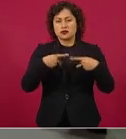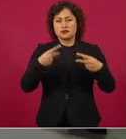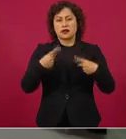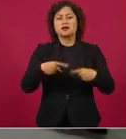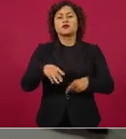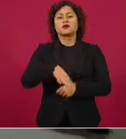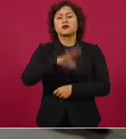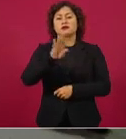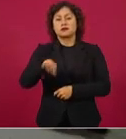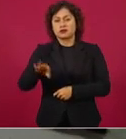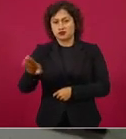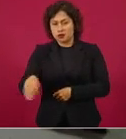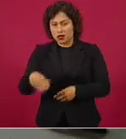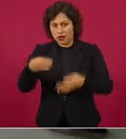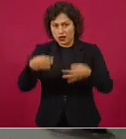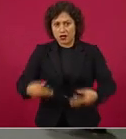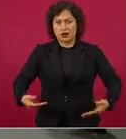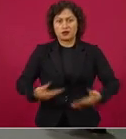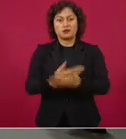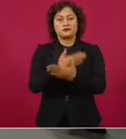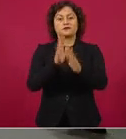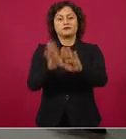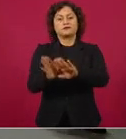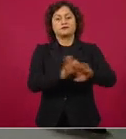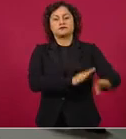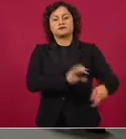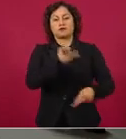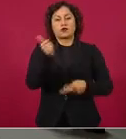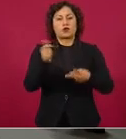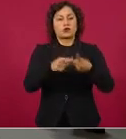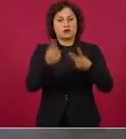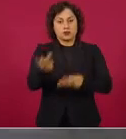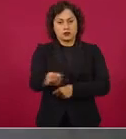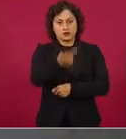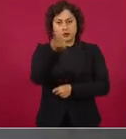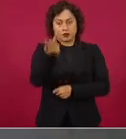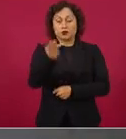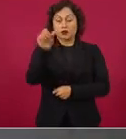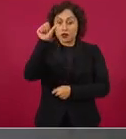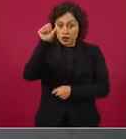le estoy señalando. Una segunda pregunta, hoy son vinculados a